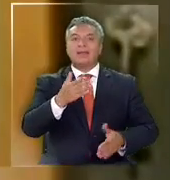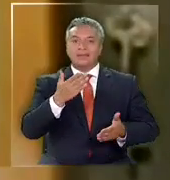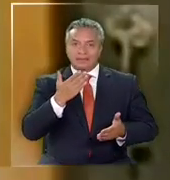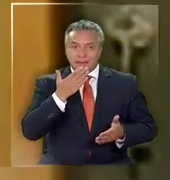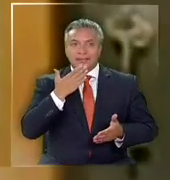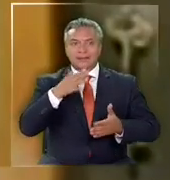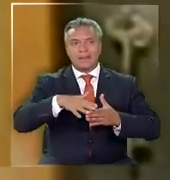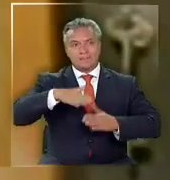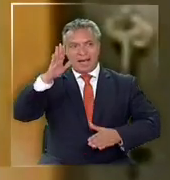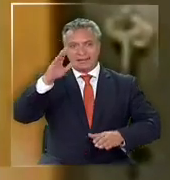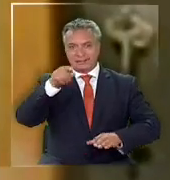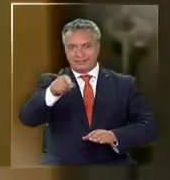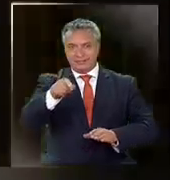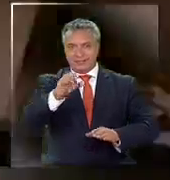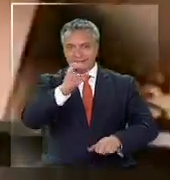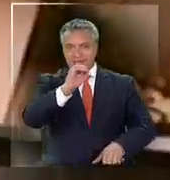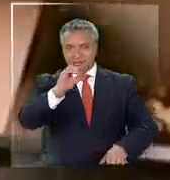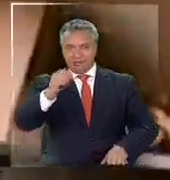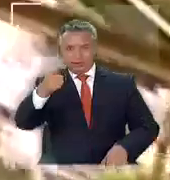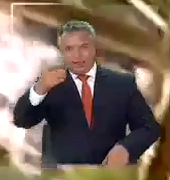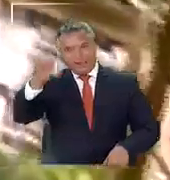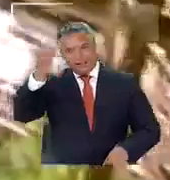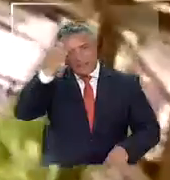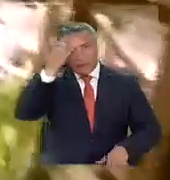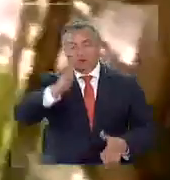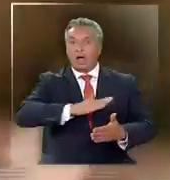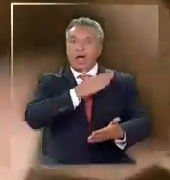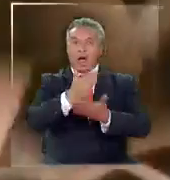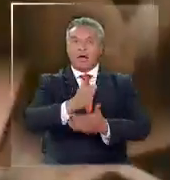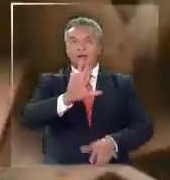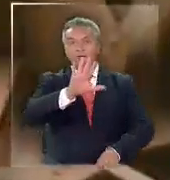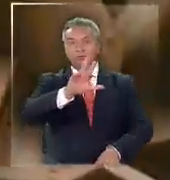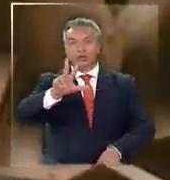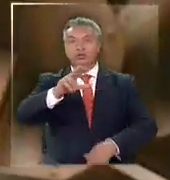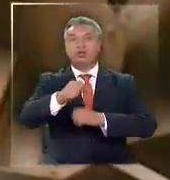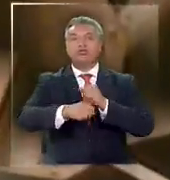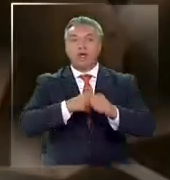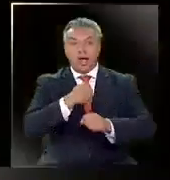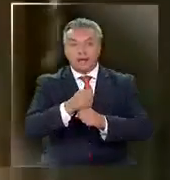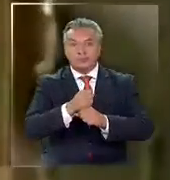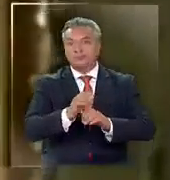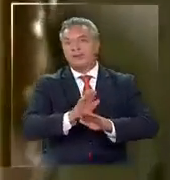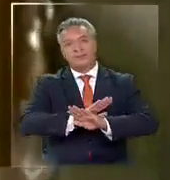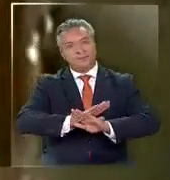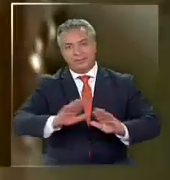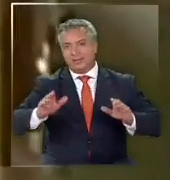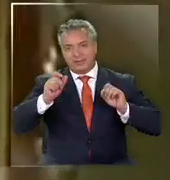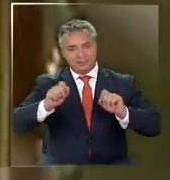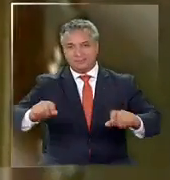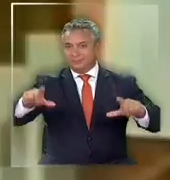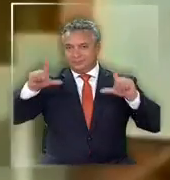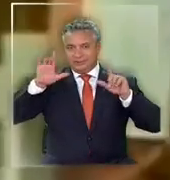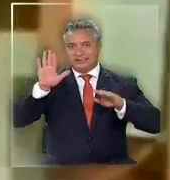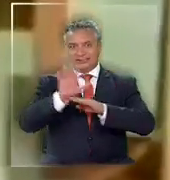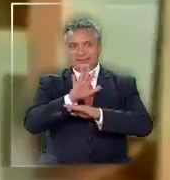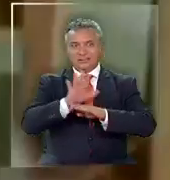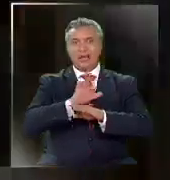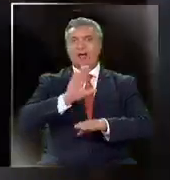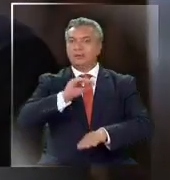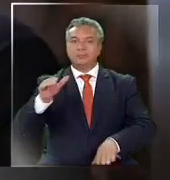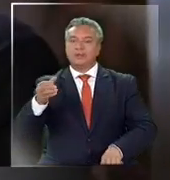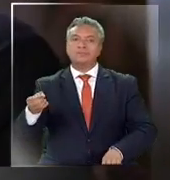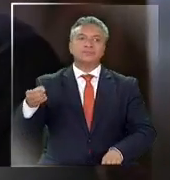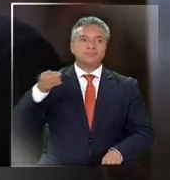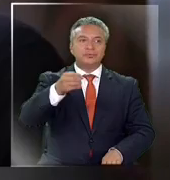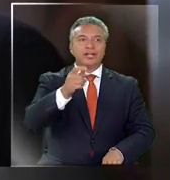famoso agente secreto de su país hasta los 58 años, cuando dejó de representarlo en la pantalla grande para dar paso a Timothy